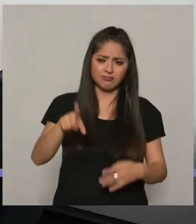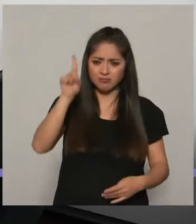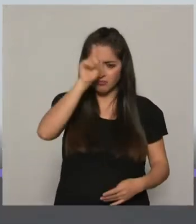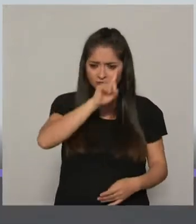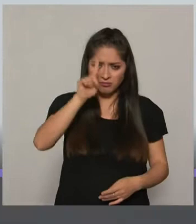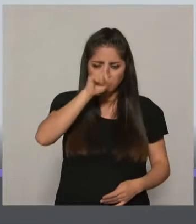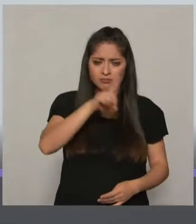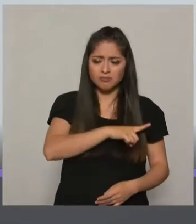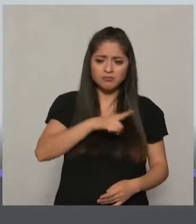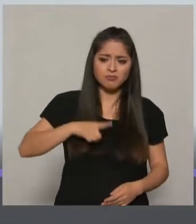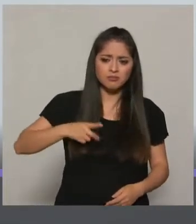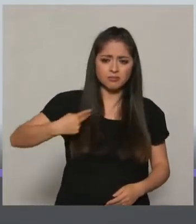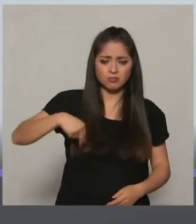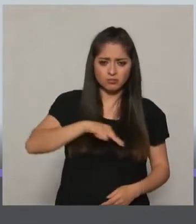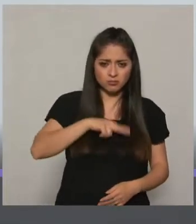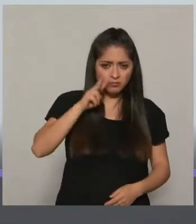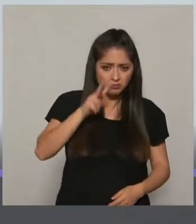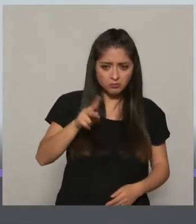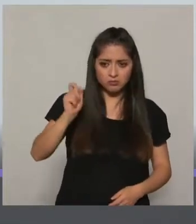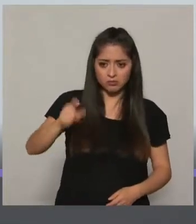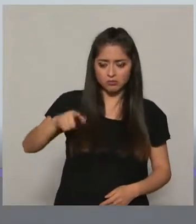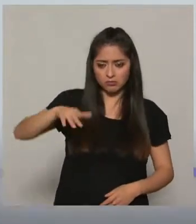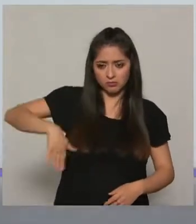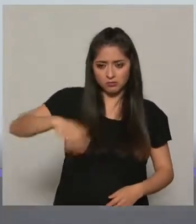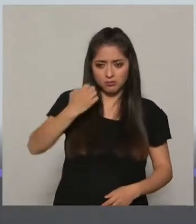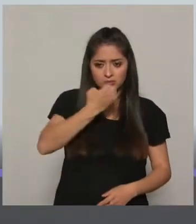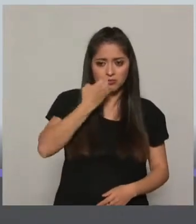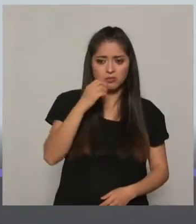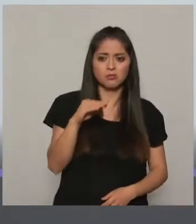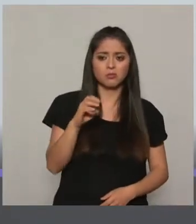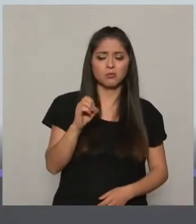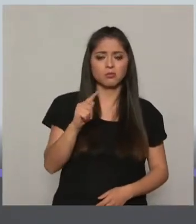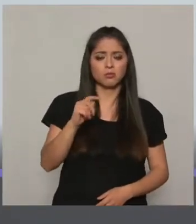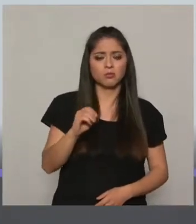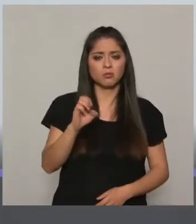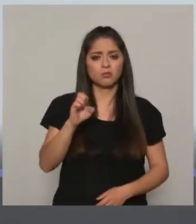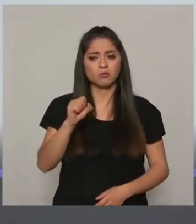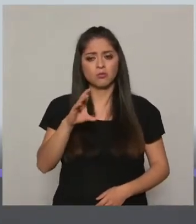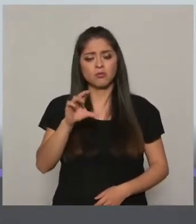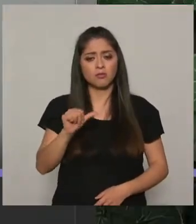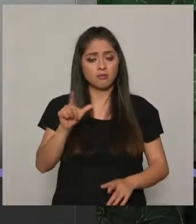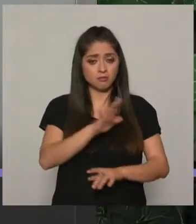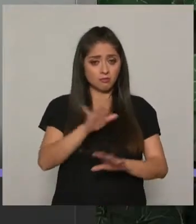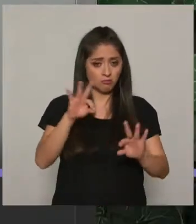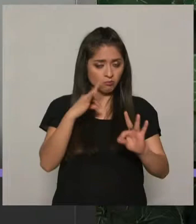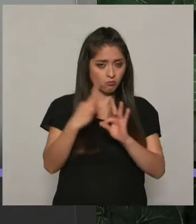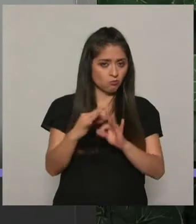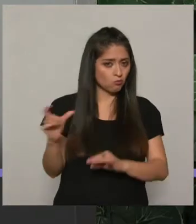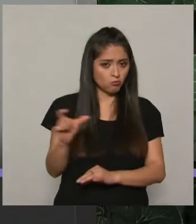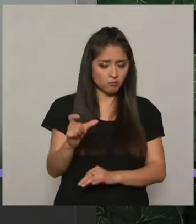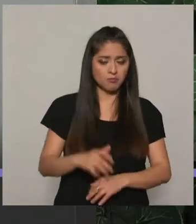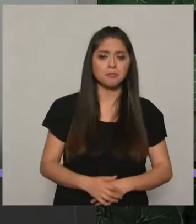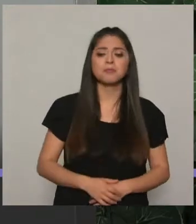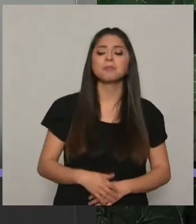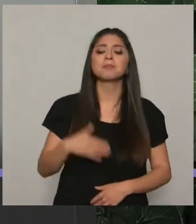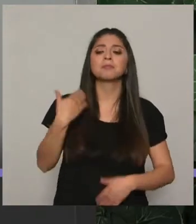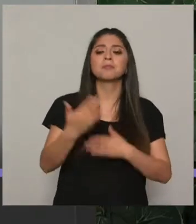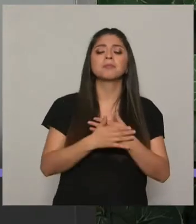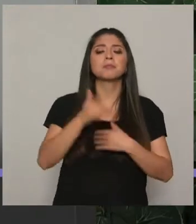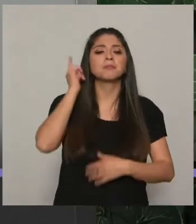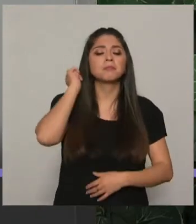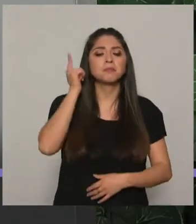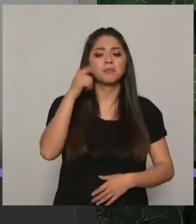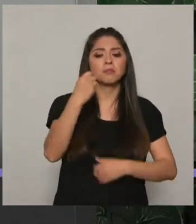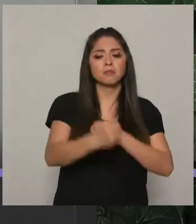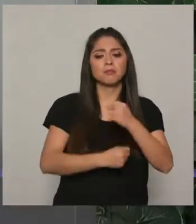que checar. La motoescuela que mencionas, ¿para cuándo va a ser esto una realidad? El plan es hacerlo para el año 2020, para el